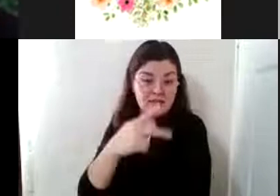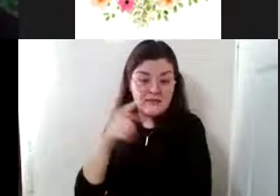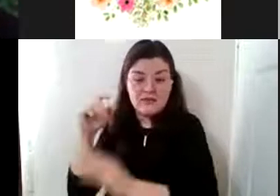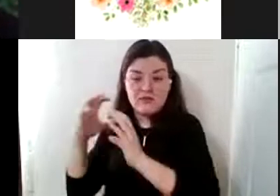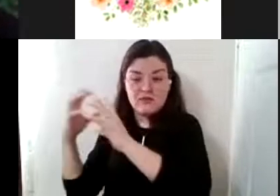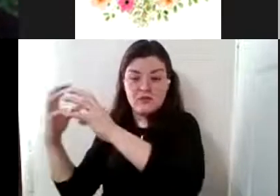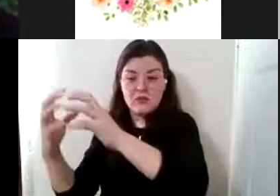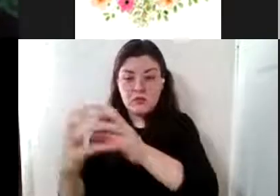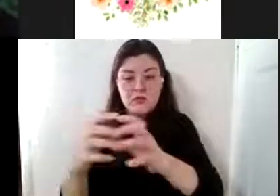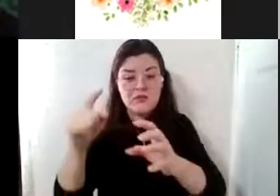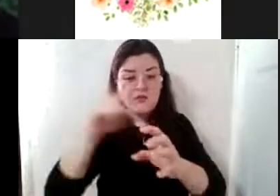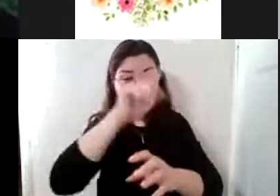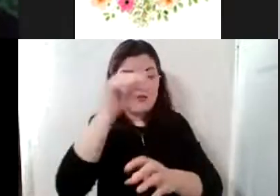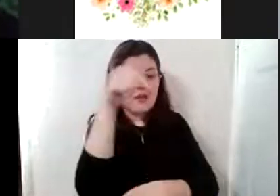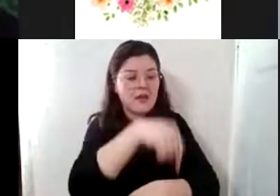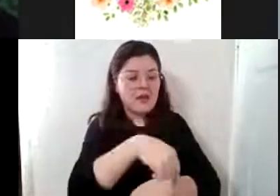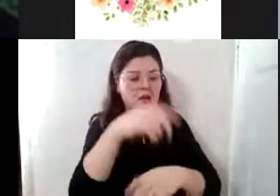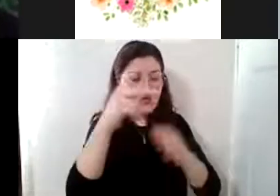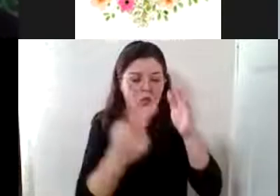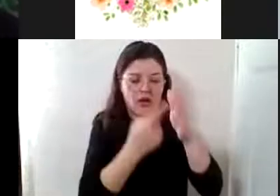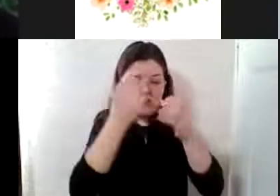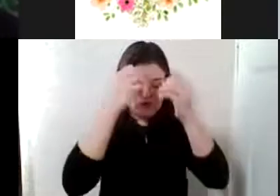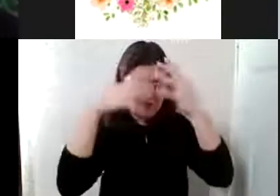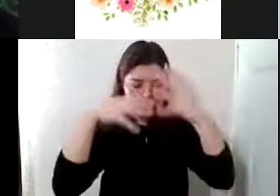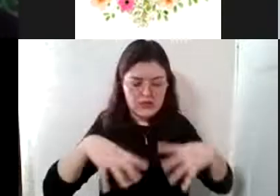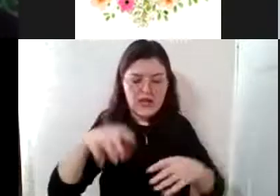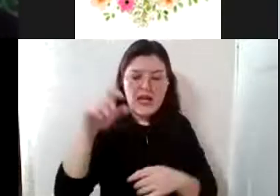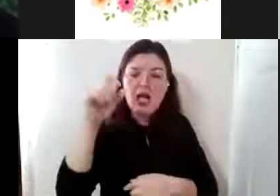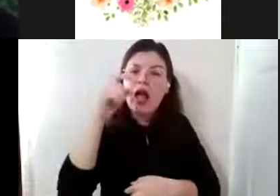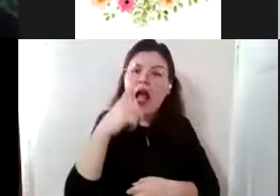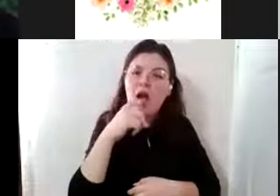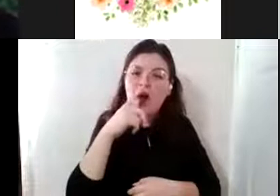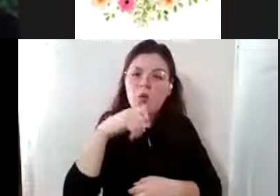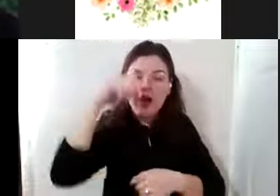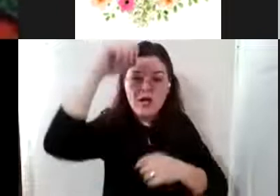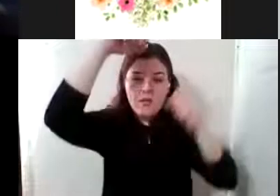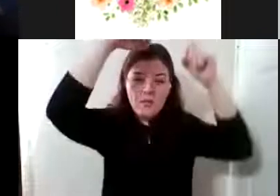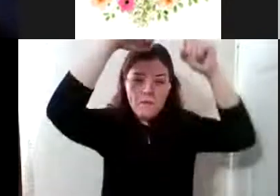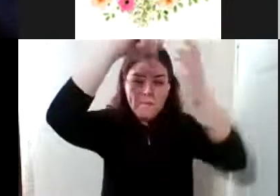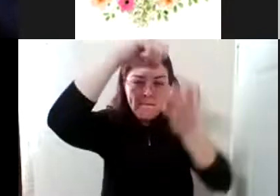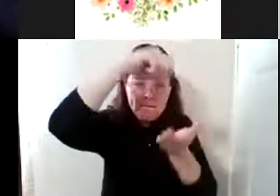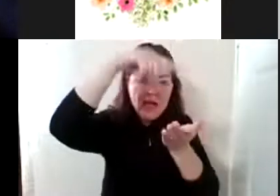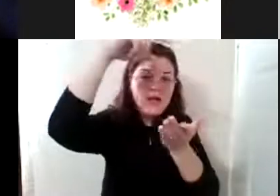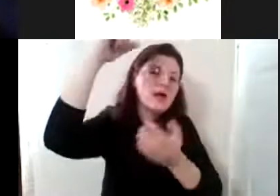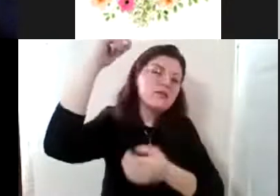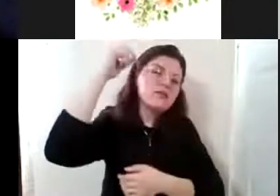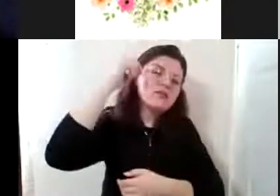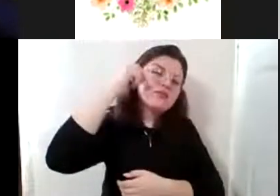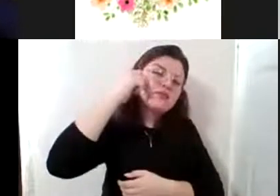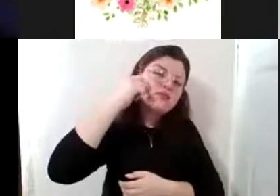Y allí se convierte en una gotita de lluvia que cae sobre la mejilla de mamá y